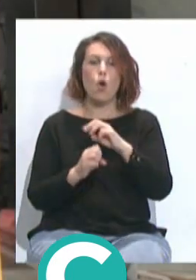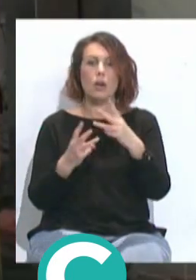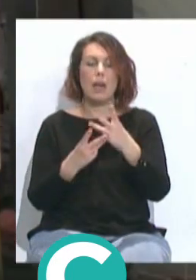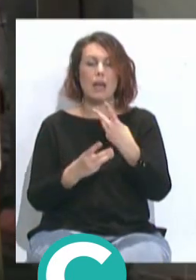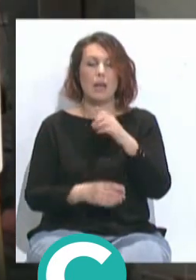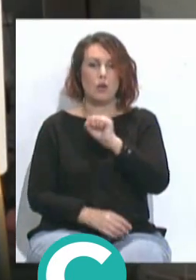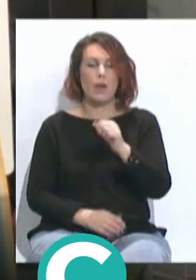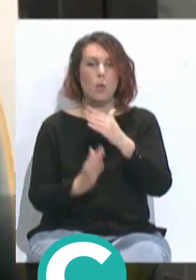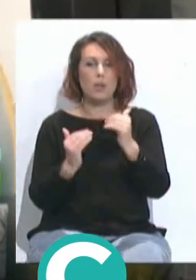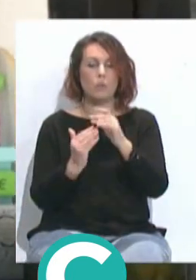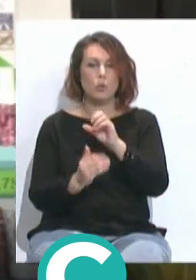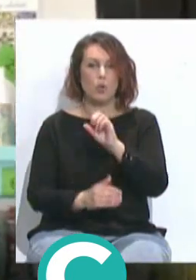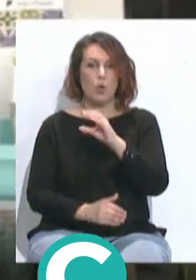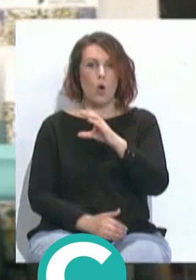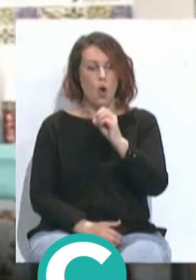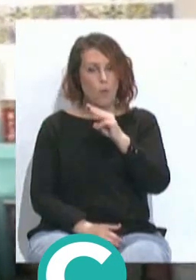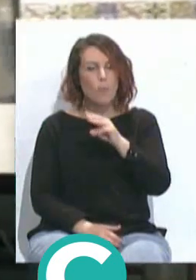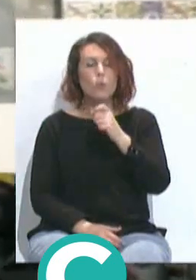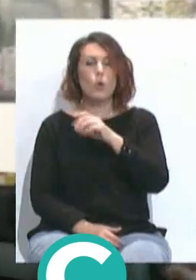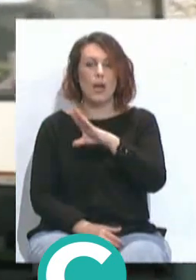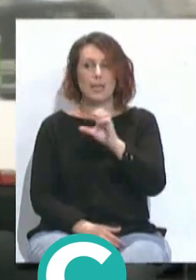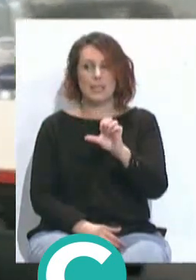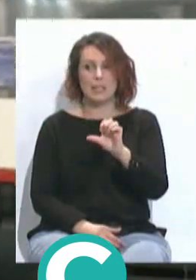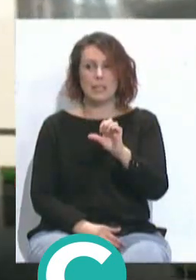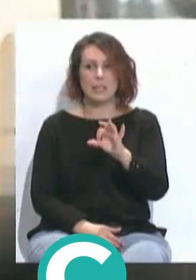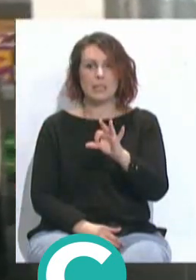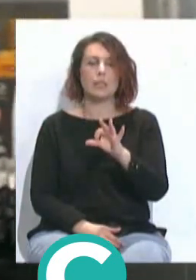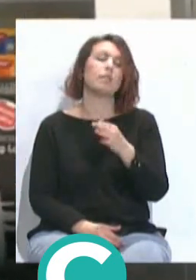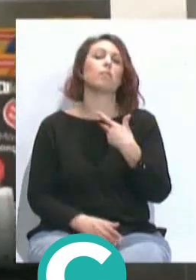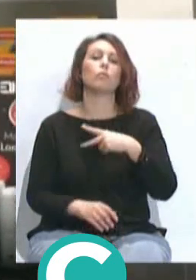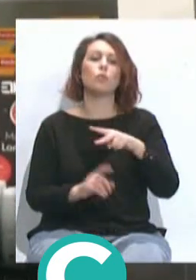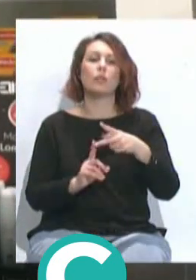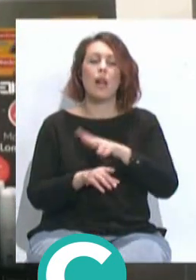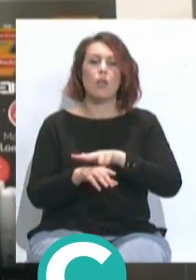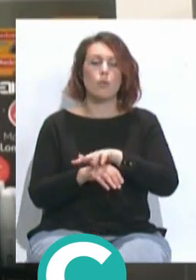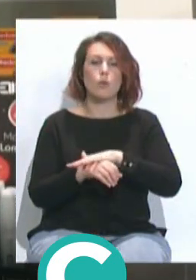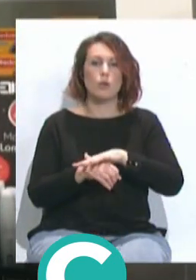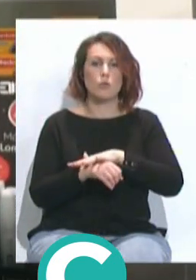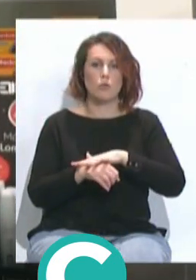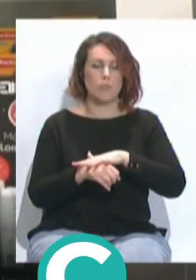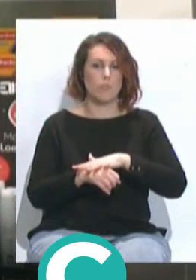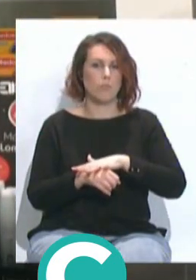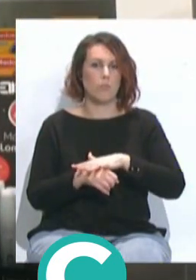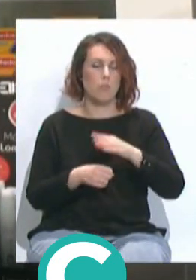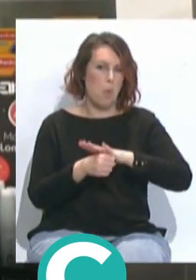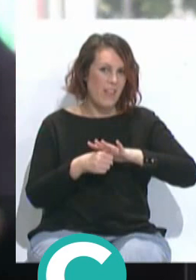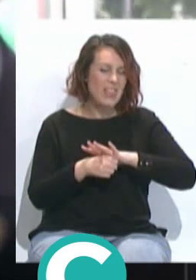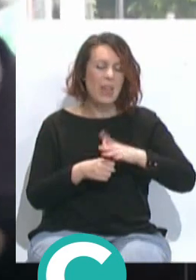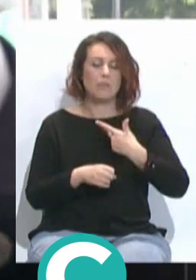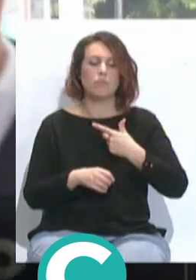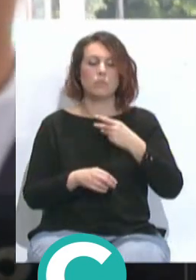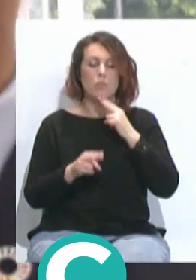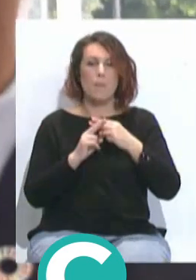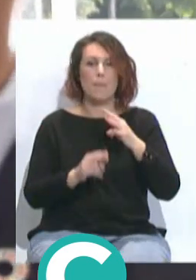-igualdad.gov.es El subdelegado del gobierno en la provincia José Pacheco ha recordado además la